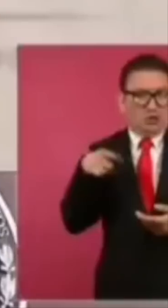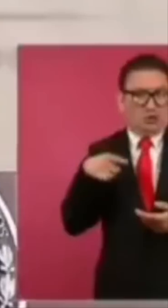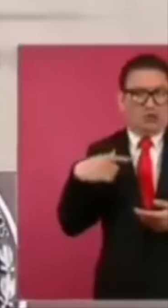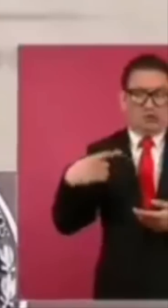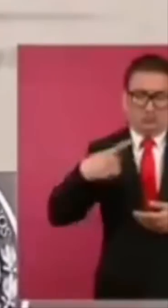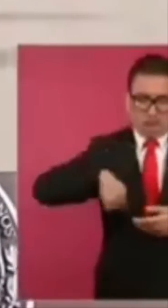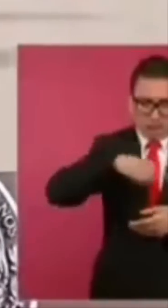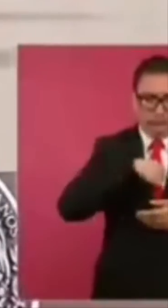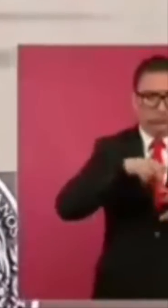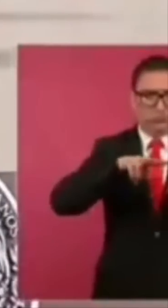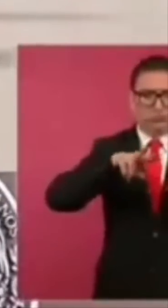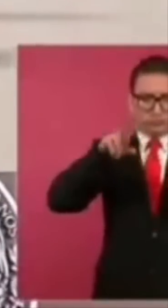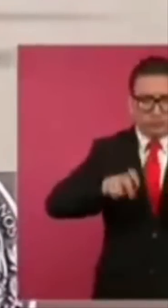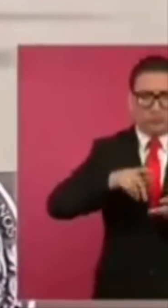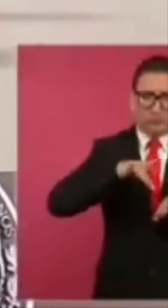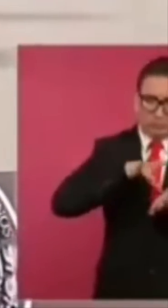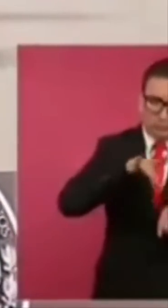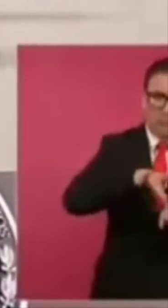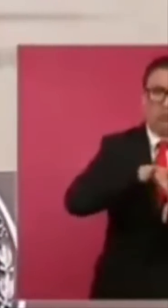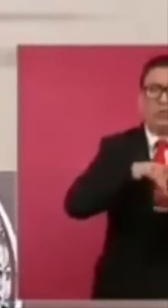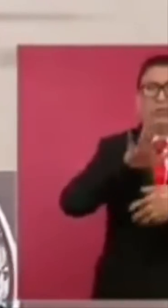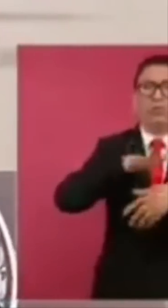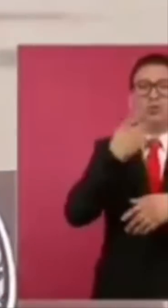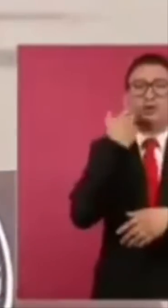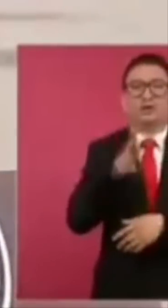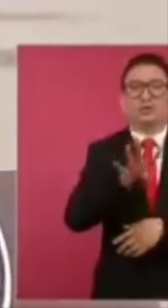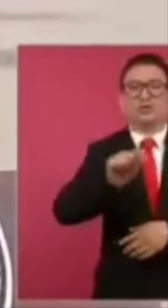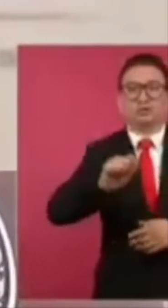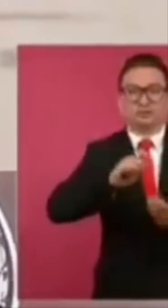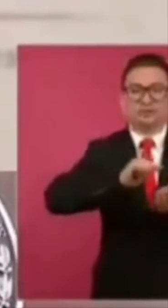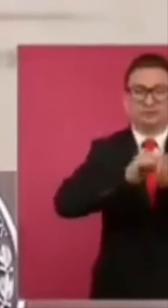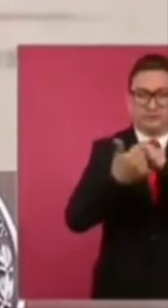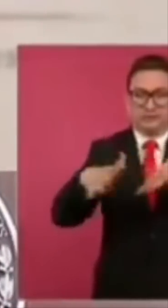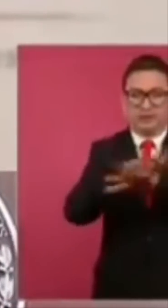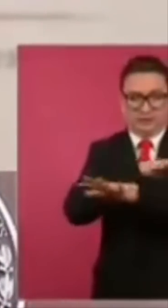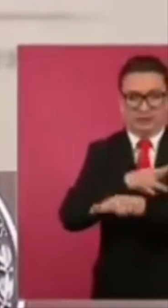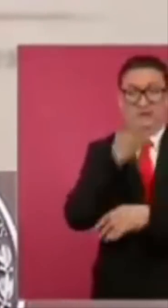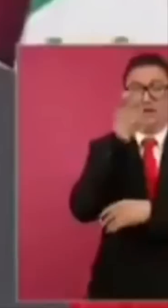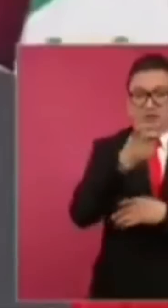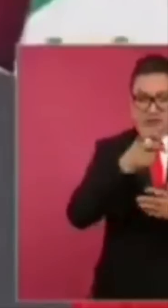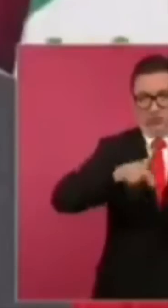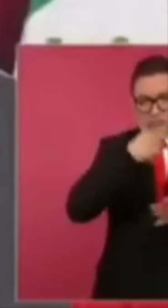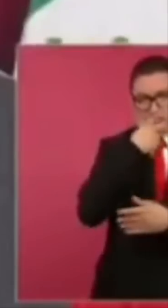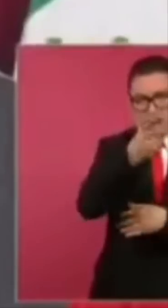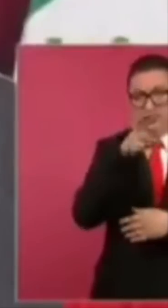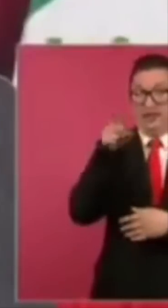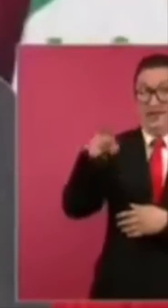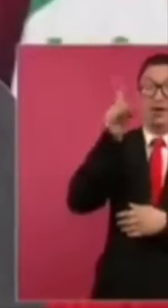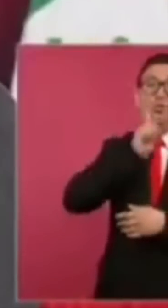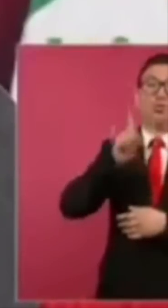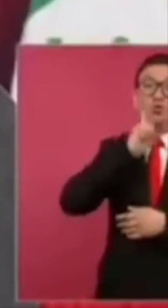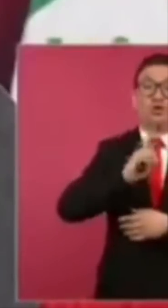seguir apoyando la transformación, y repito, Claudia